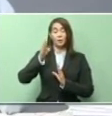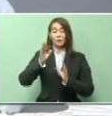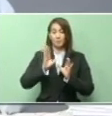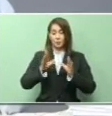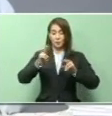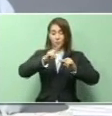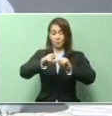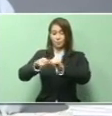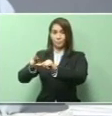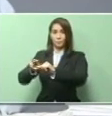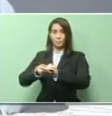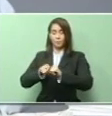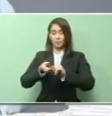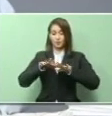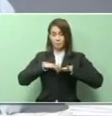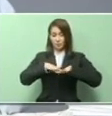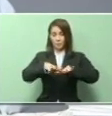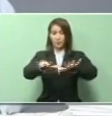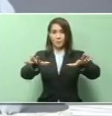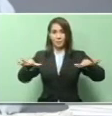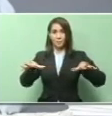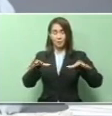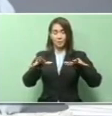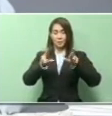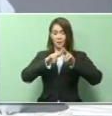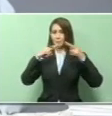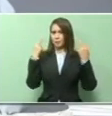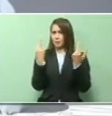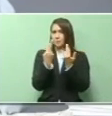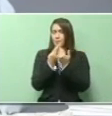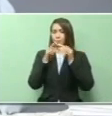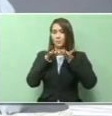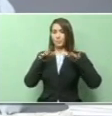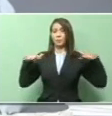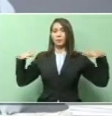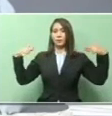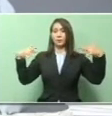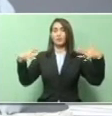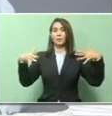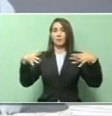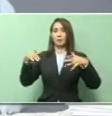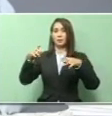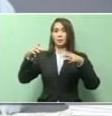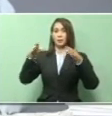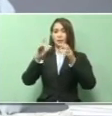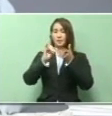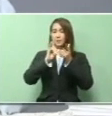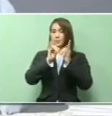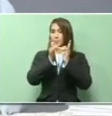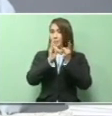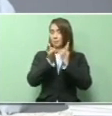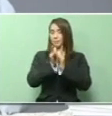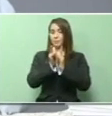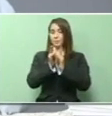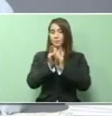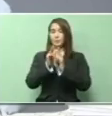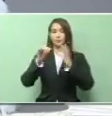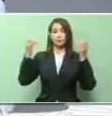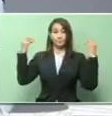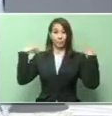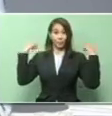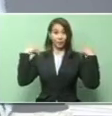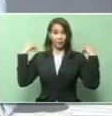auditorios, explanadas, estadios, palacios de los deportes, arenas